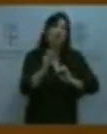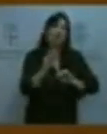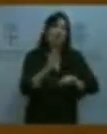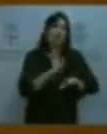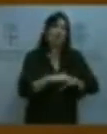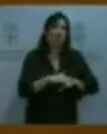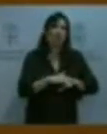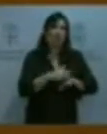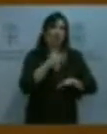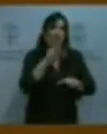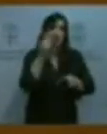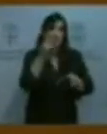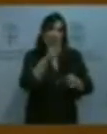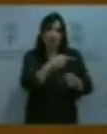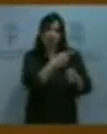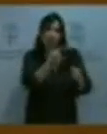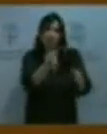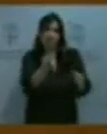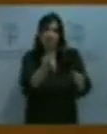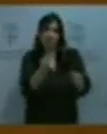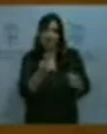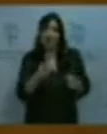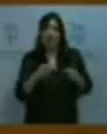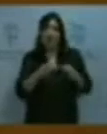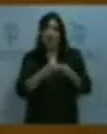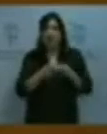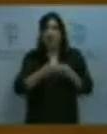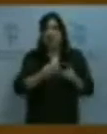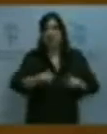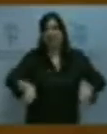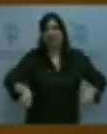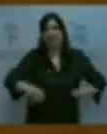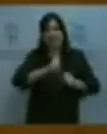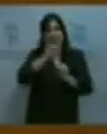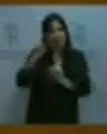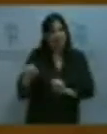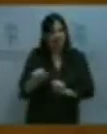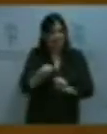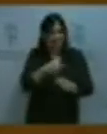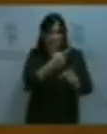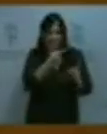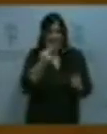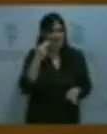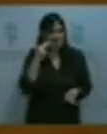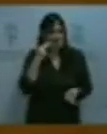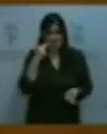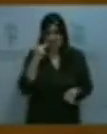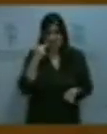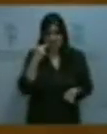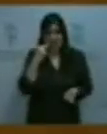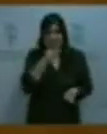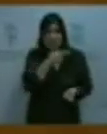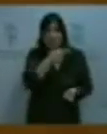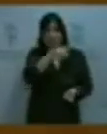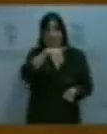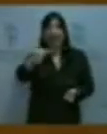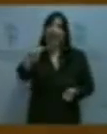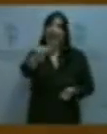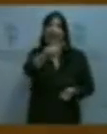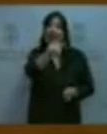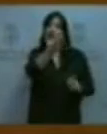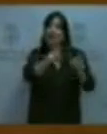a los ecologistas de verdad, a los de despacho. Sí, les temen. Y ningunean a los asturianos que viven de la ganadería. Esa es